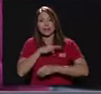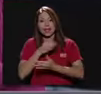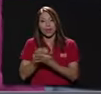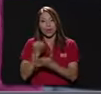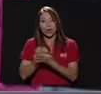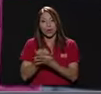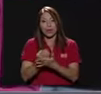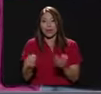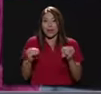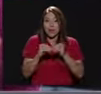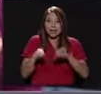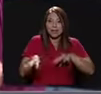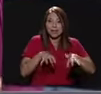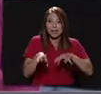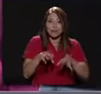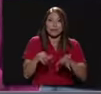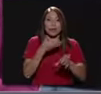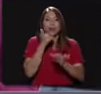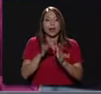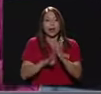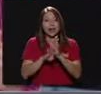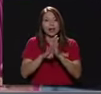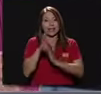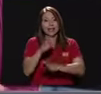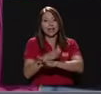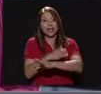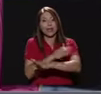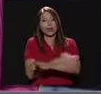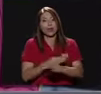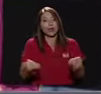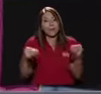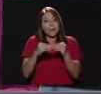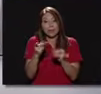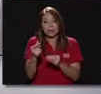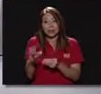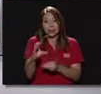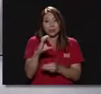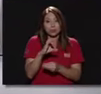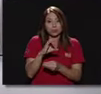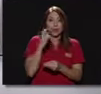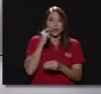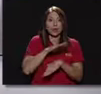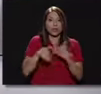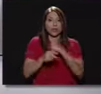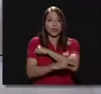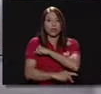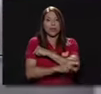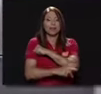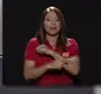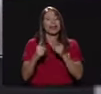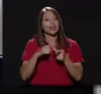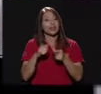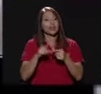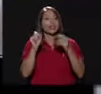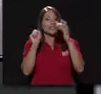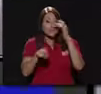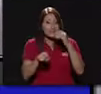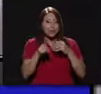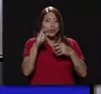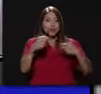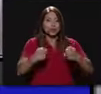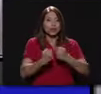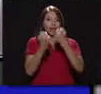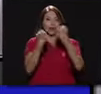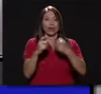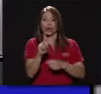Eso le crea más dinamismo y generamos mejor crecimiento y mayores ingresos para todo el país. Entonces sí tenemos, o sea, un reto no